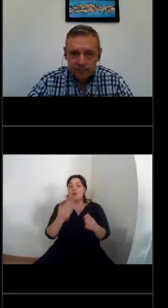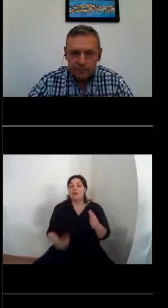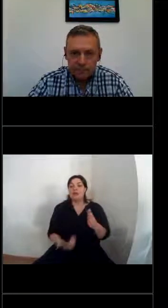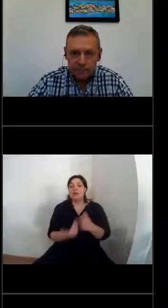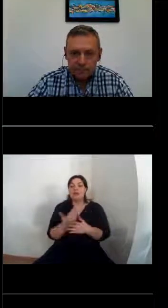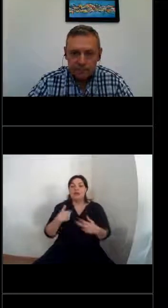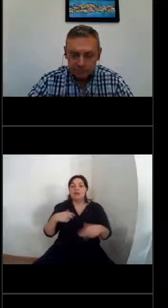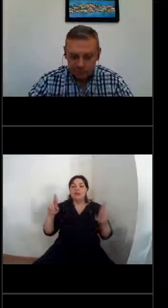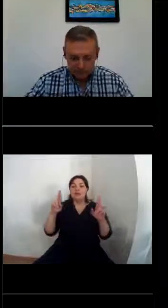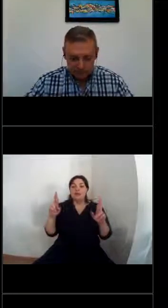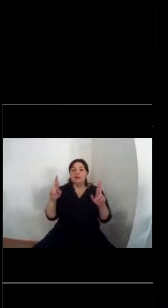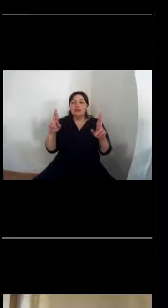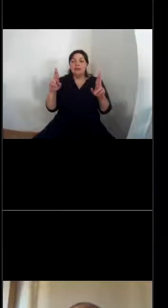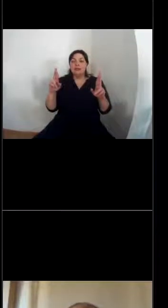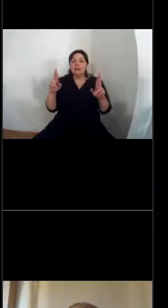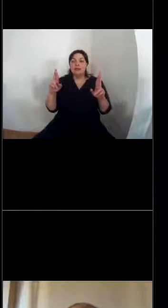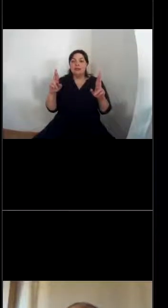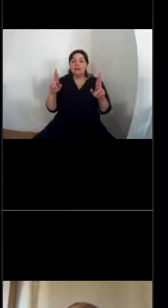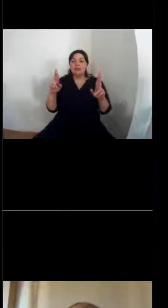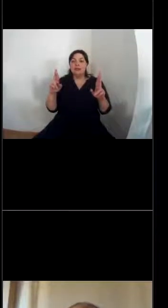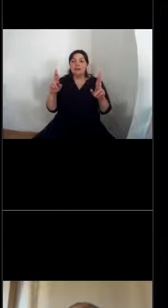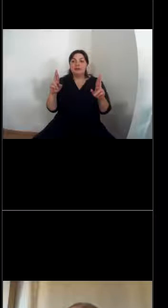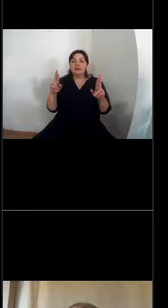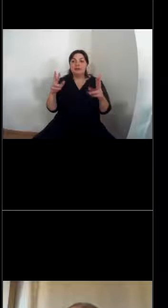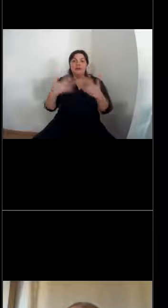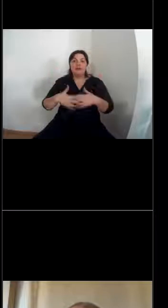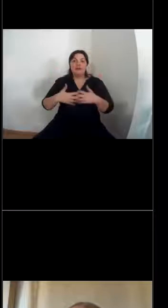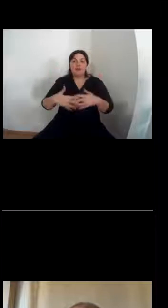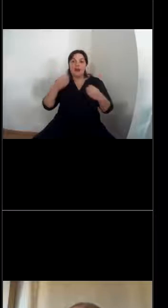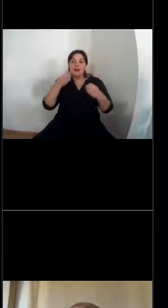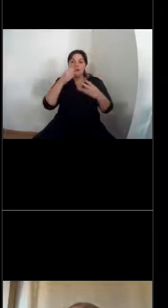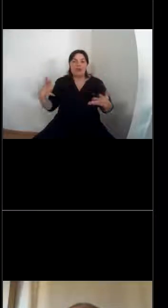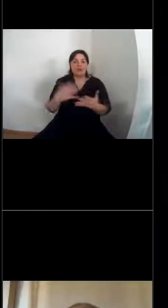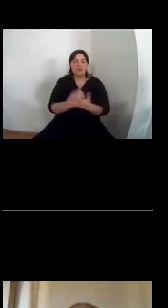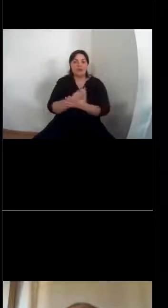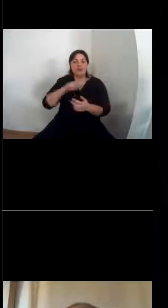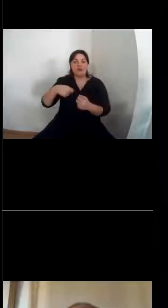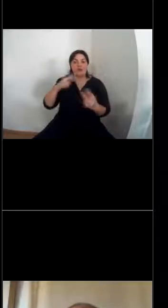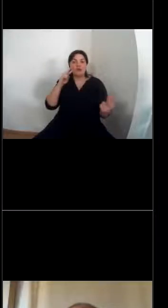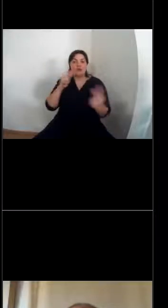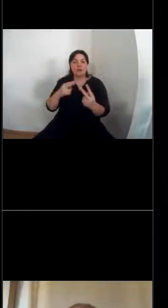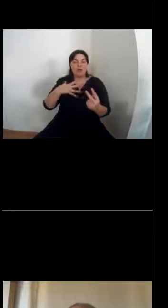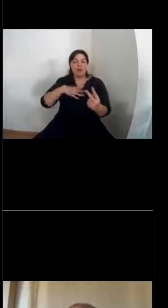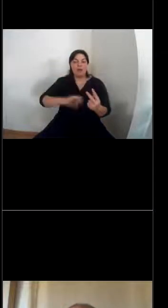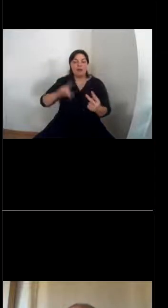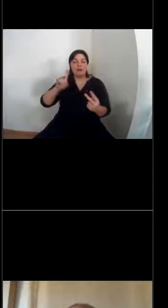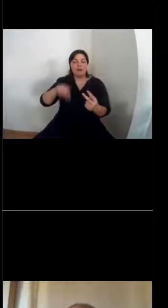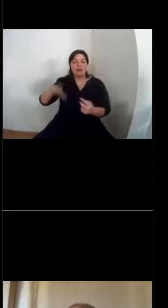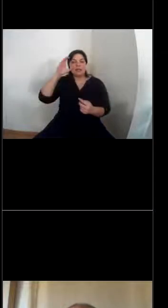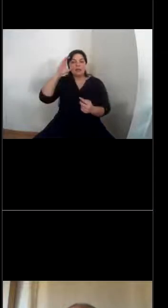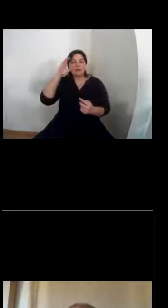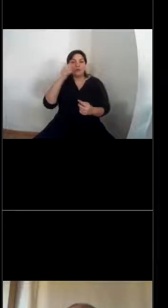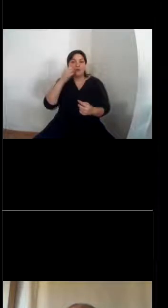Espero que funcione todo bien, que nos podamos ver y oír